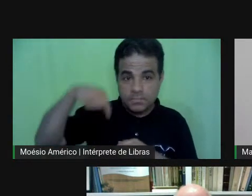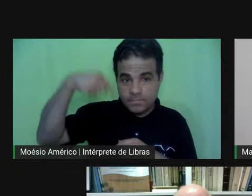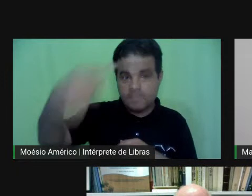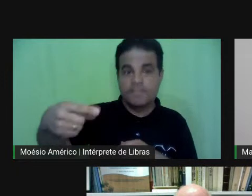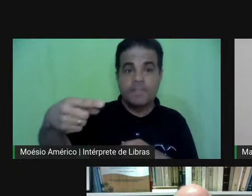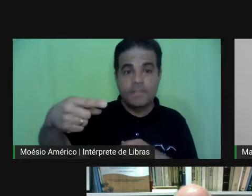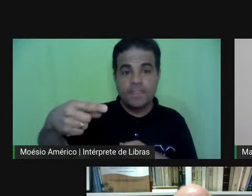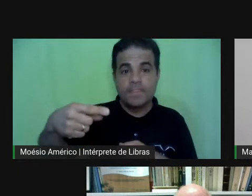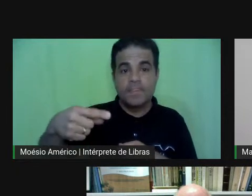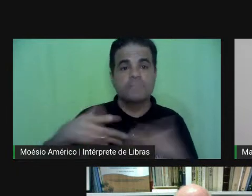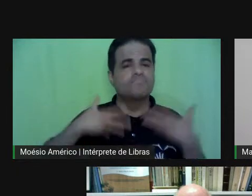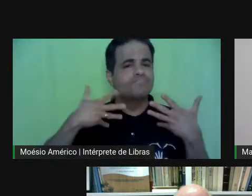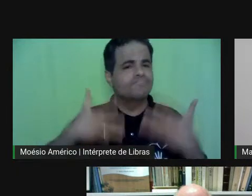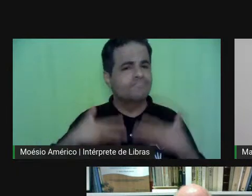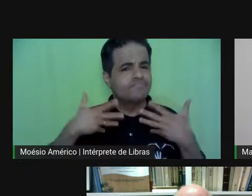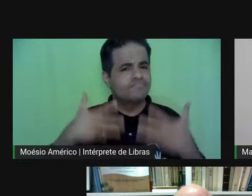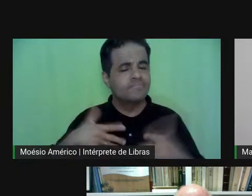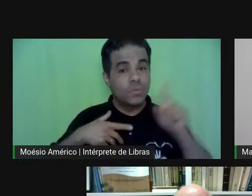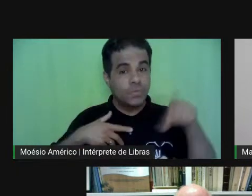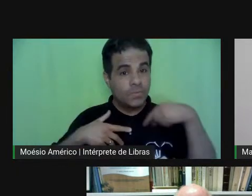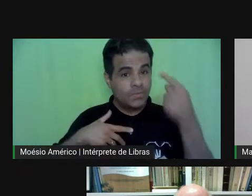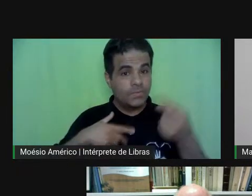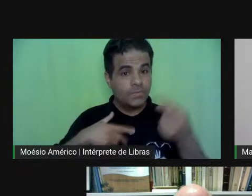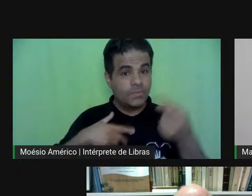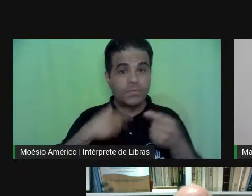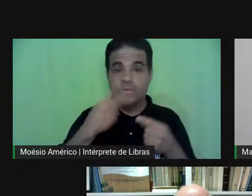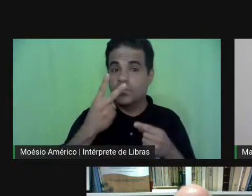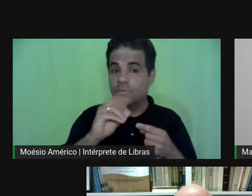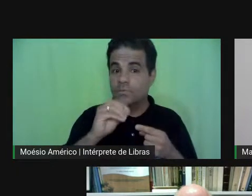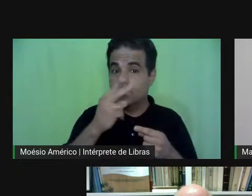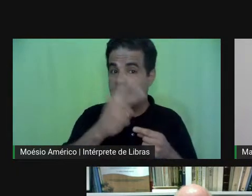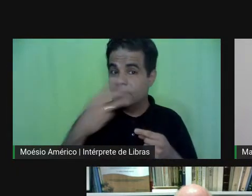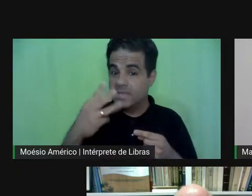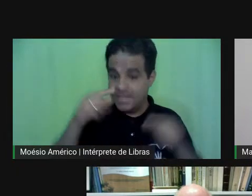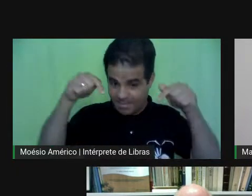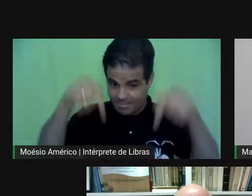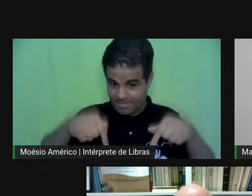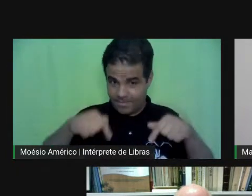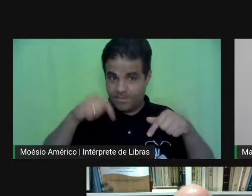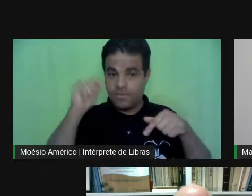mucha alegría en 2023 aquí en brasil